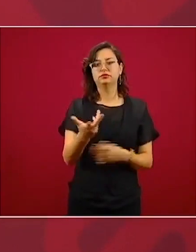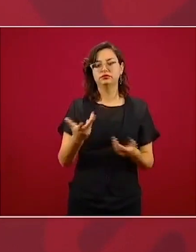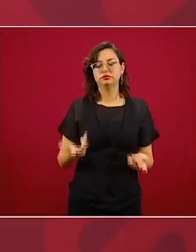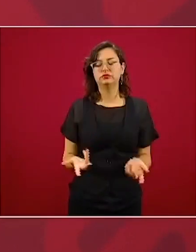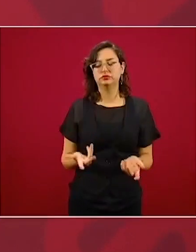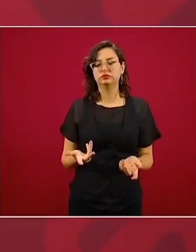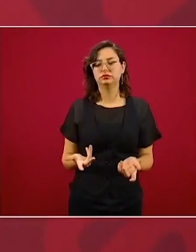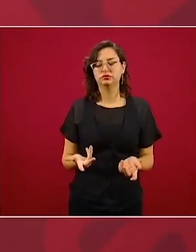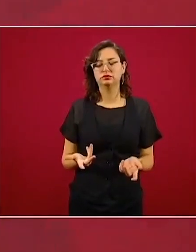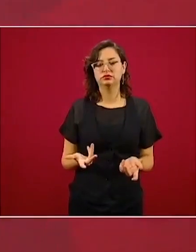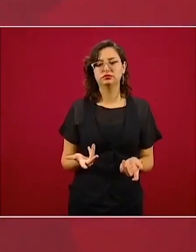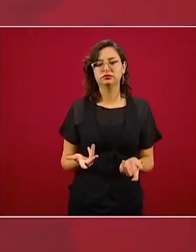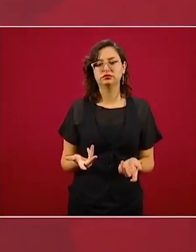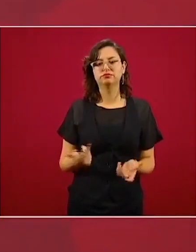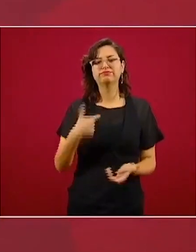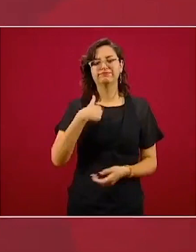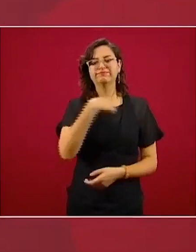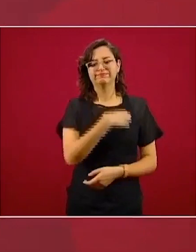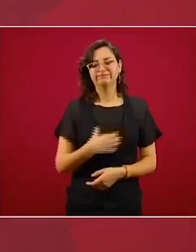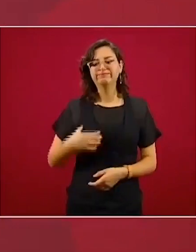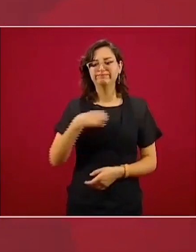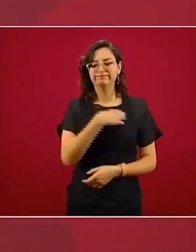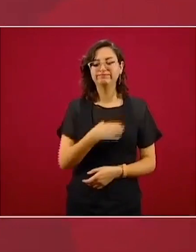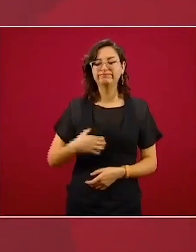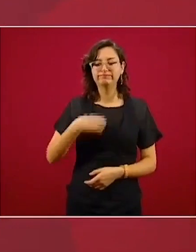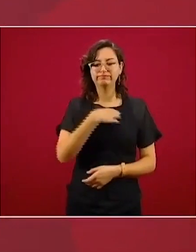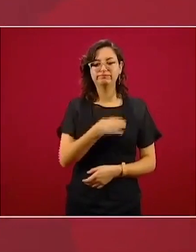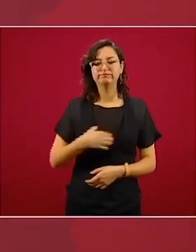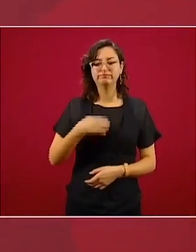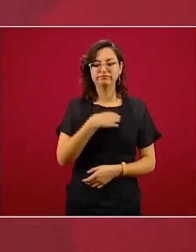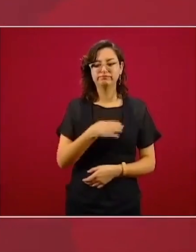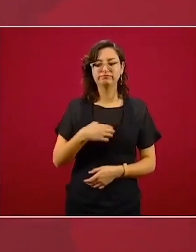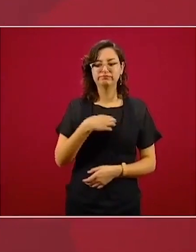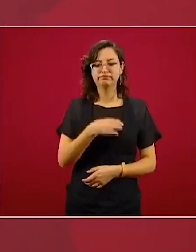estoy pues contento.